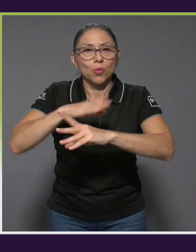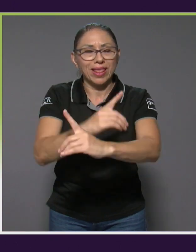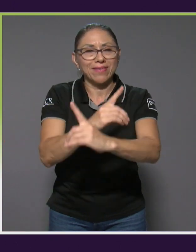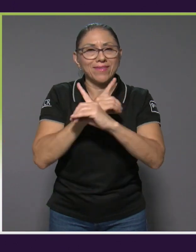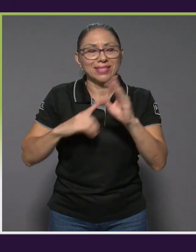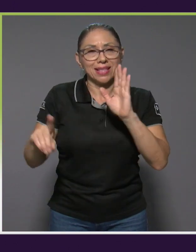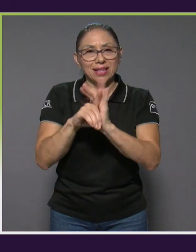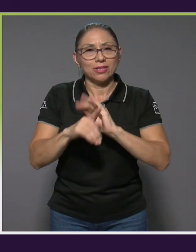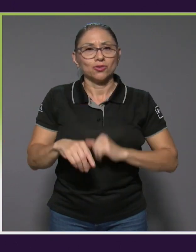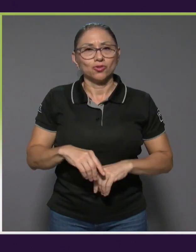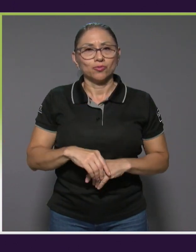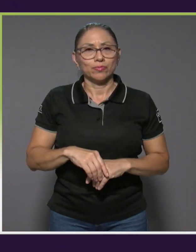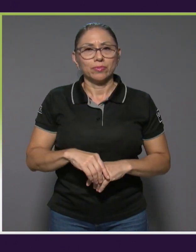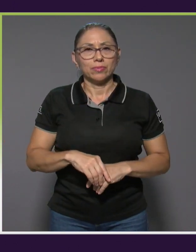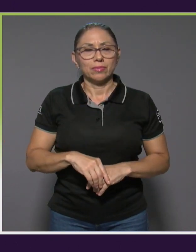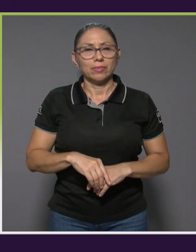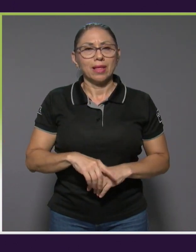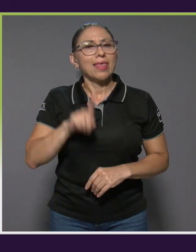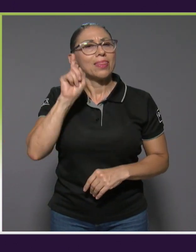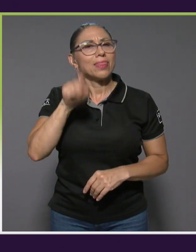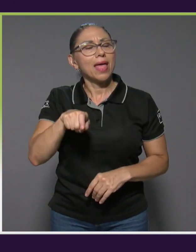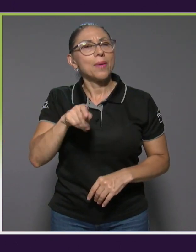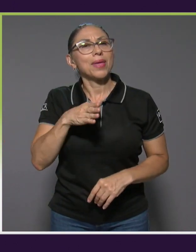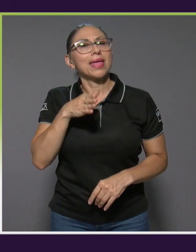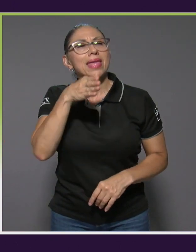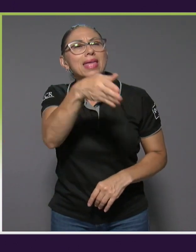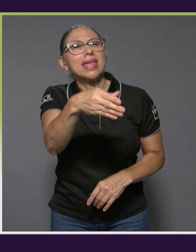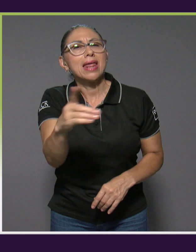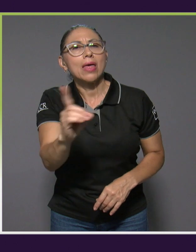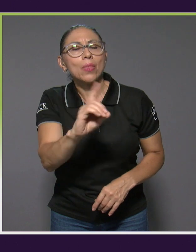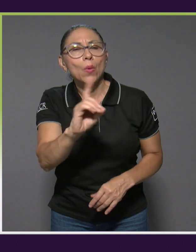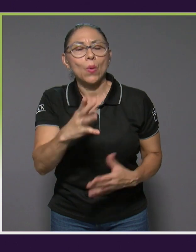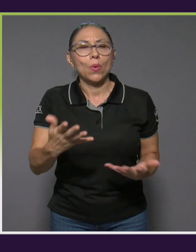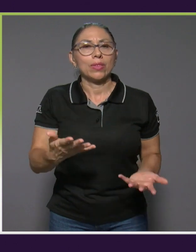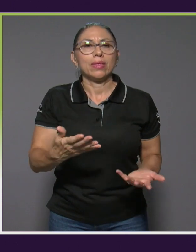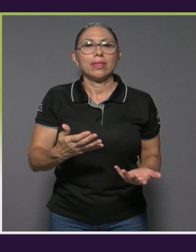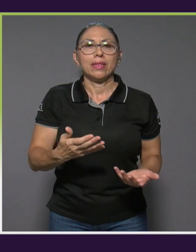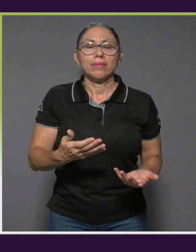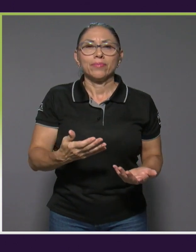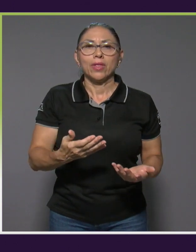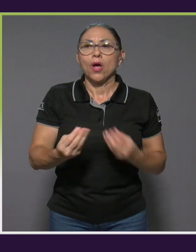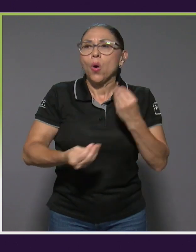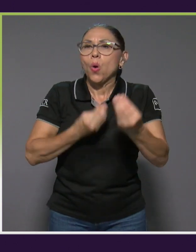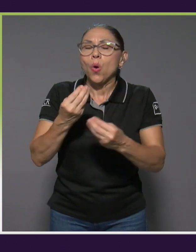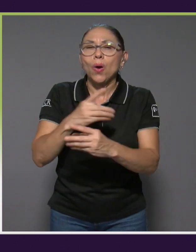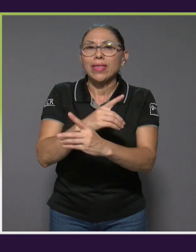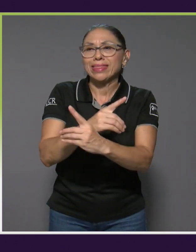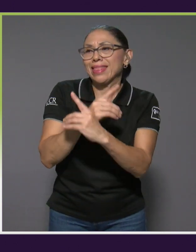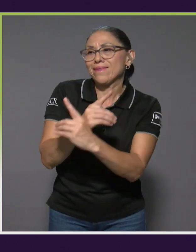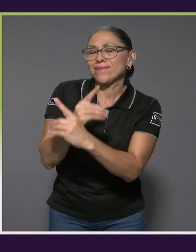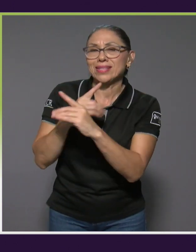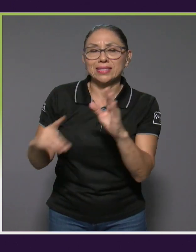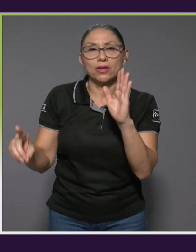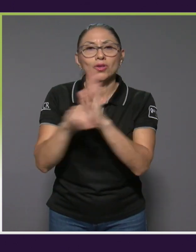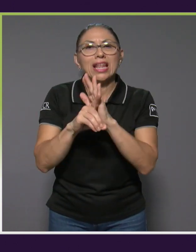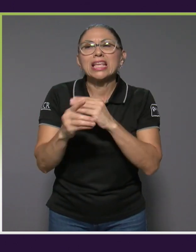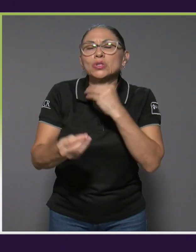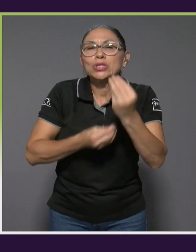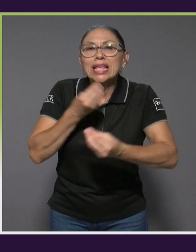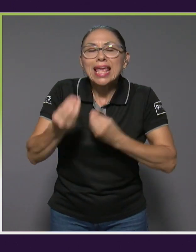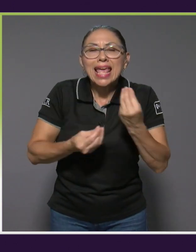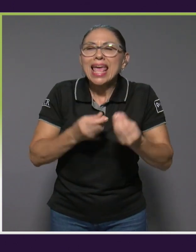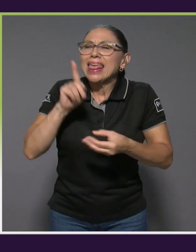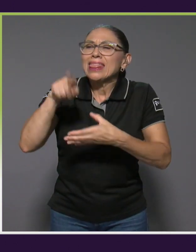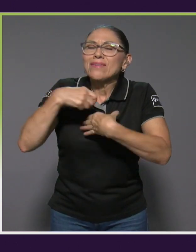A dónde tiene en qué puntos está la defensa de los derechos que debe tener, qué es lo que debe